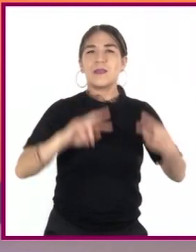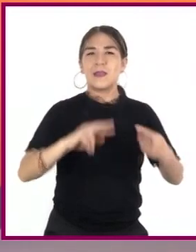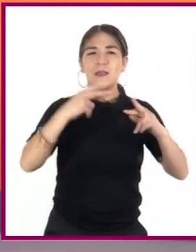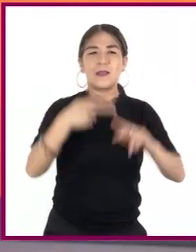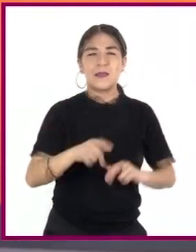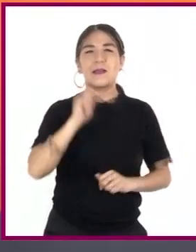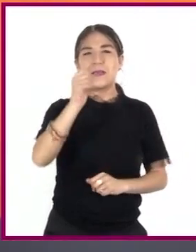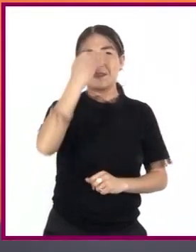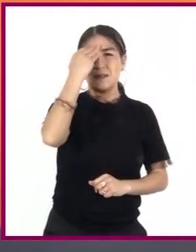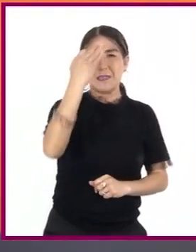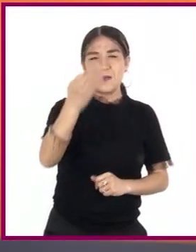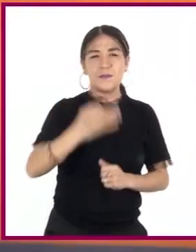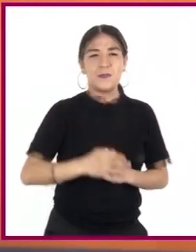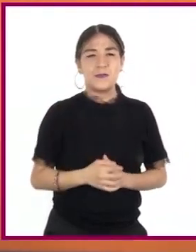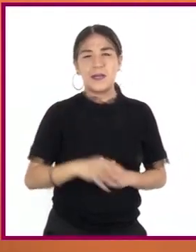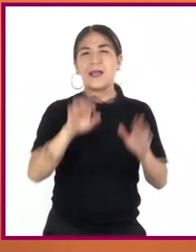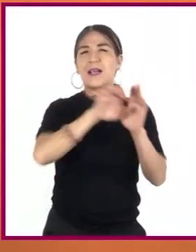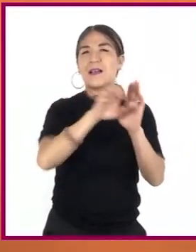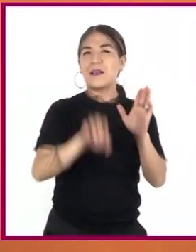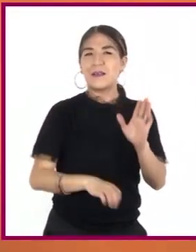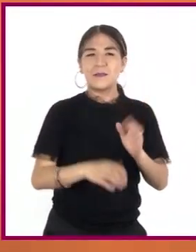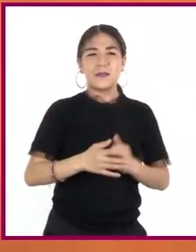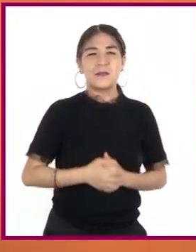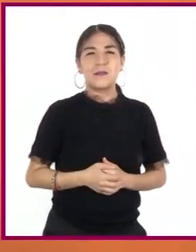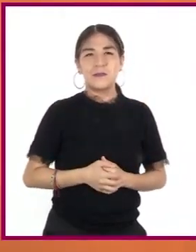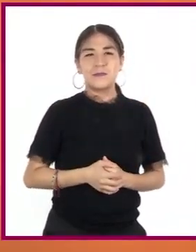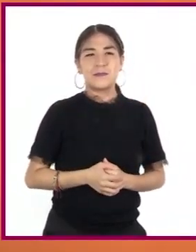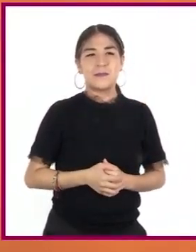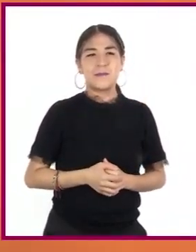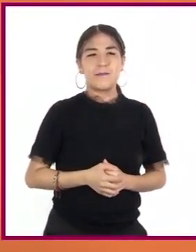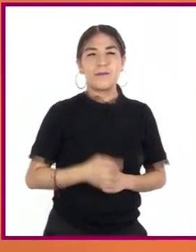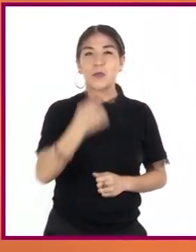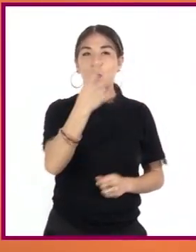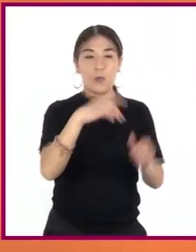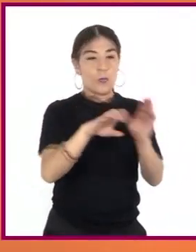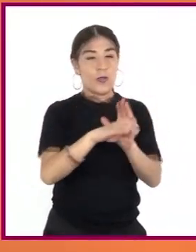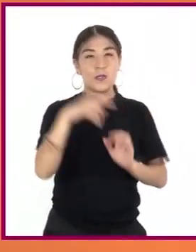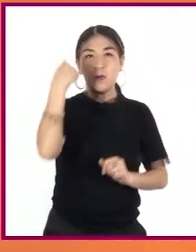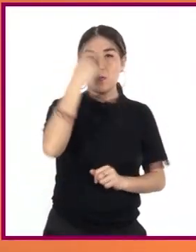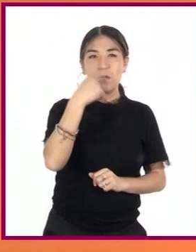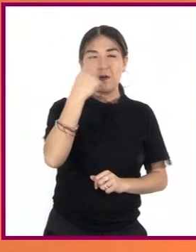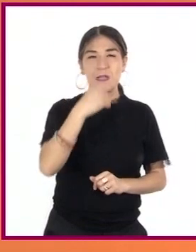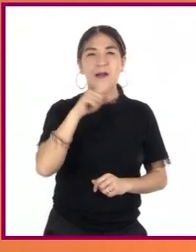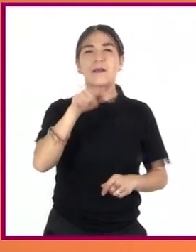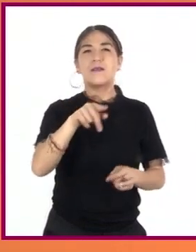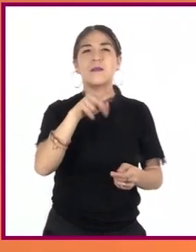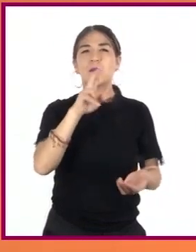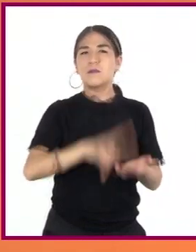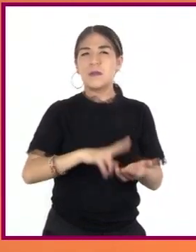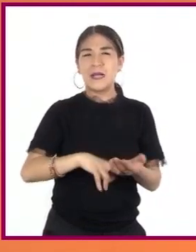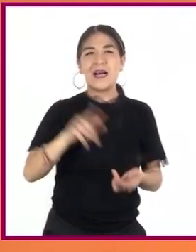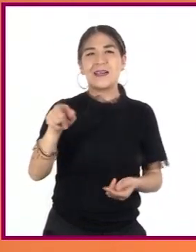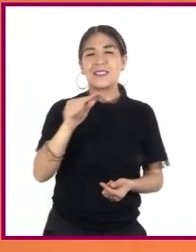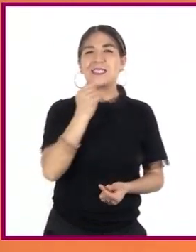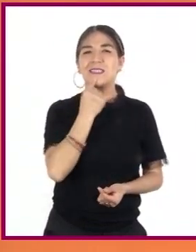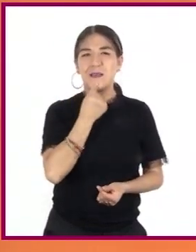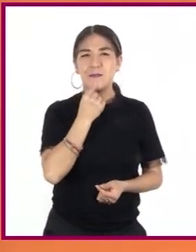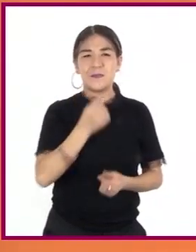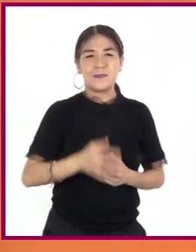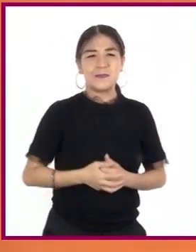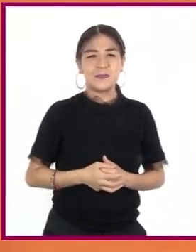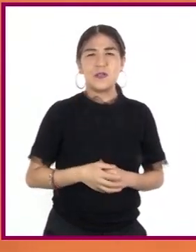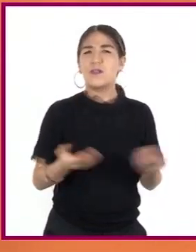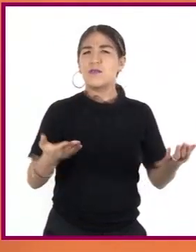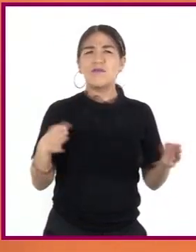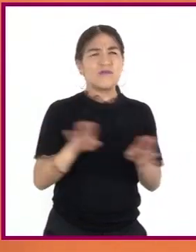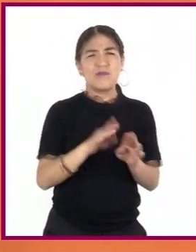conversión del tiempo, es decir, convertir un cuarto de hora a su equivalente en segundos. ¿Cómo